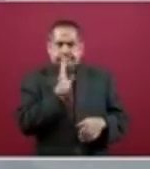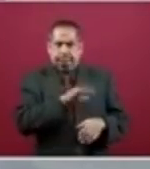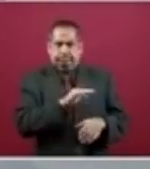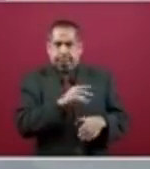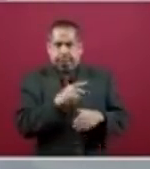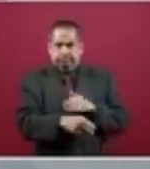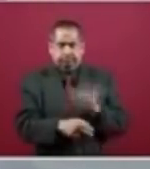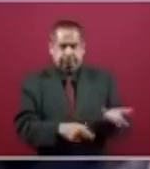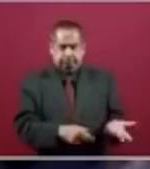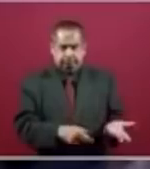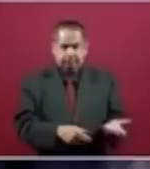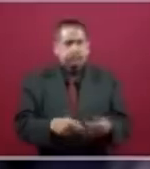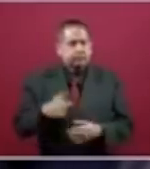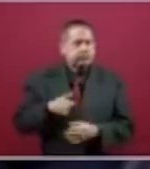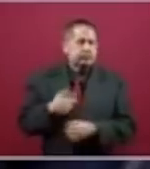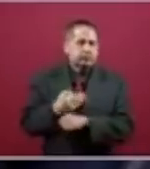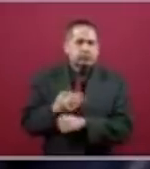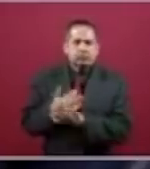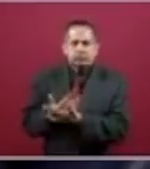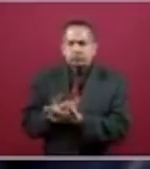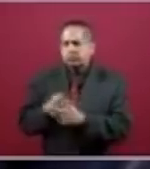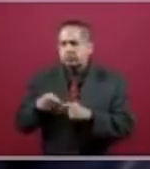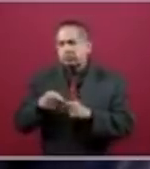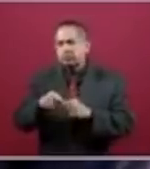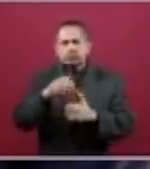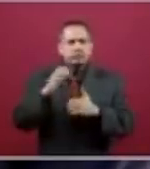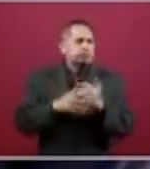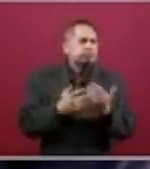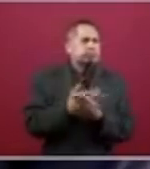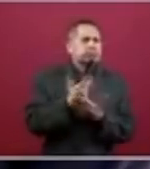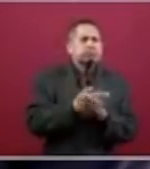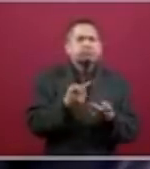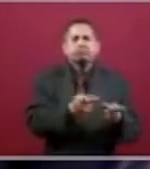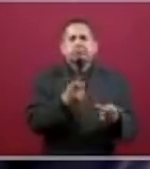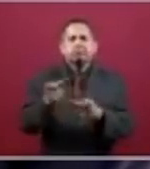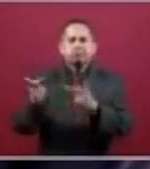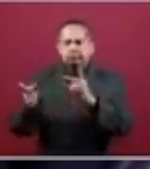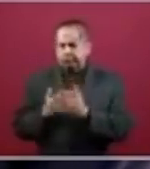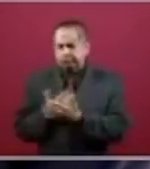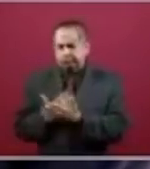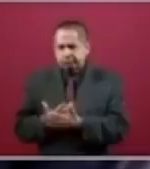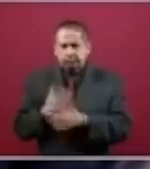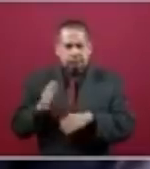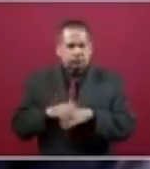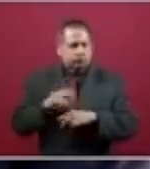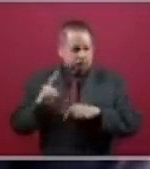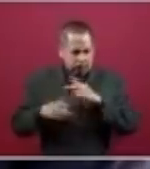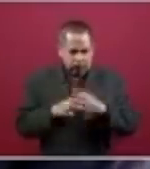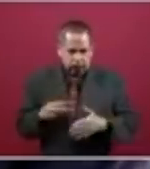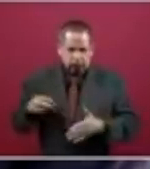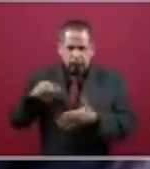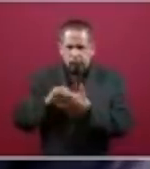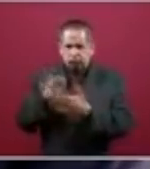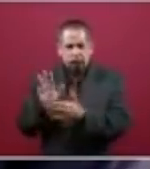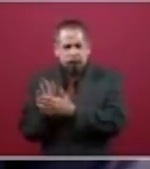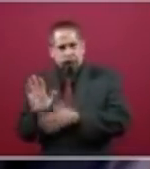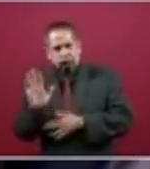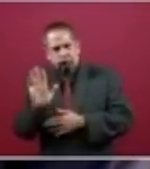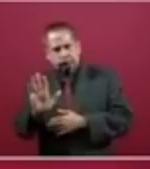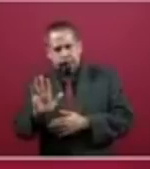Y estoy esperando que terminemos el censo, porque aquí voy a traer la